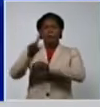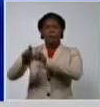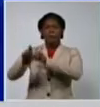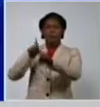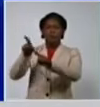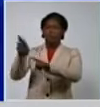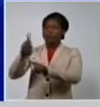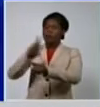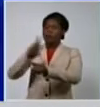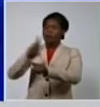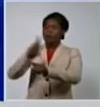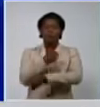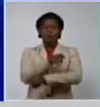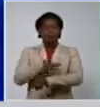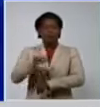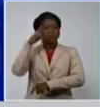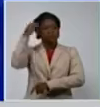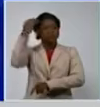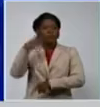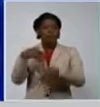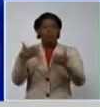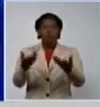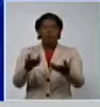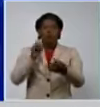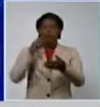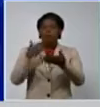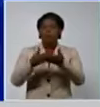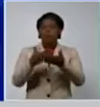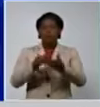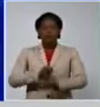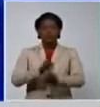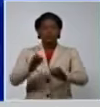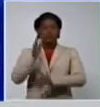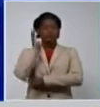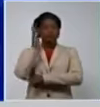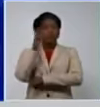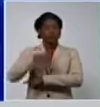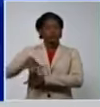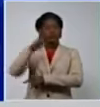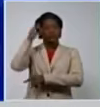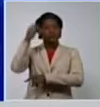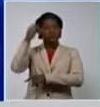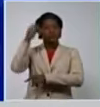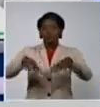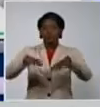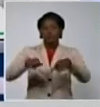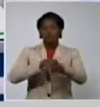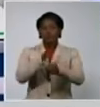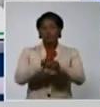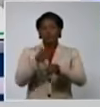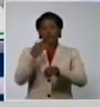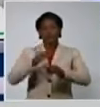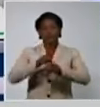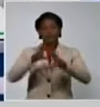para seguir poniéndoles aquí en esta conferencia de prensa al tanto de lo que hace Cuba por la salud de su pueblo. Muy buenos días.